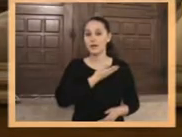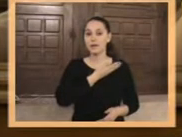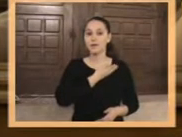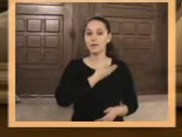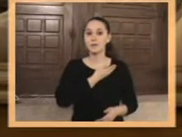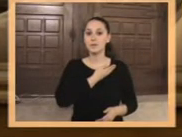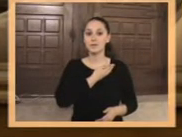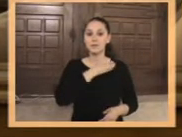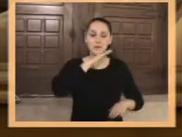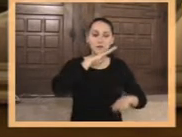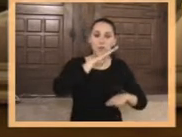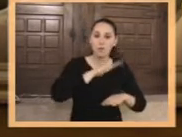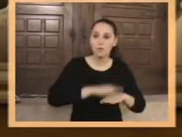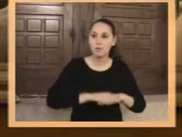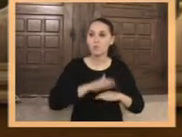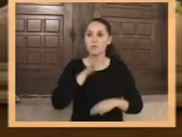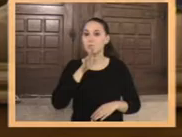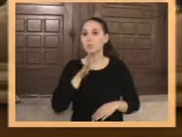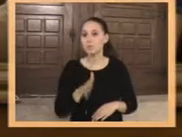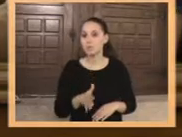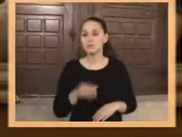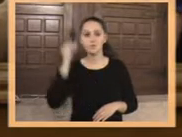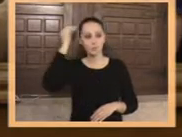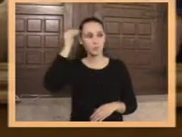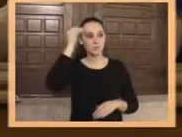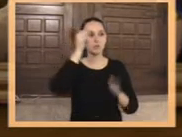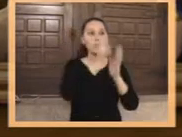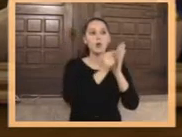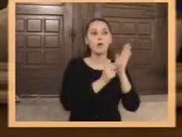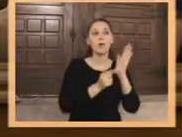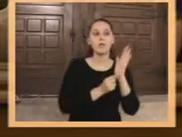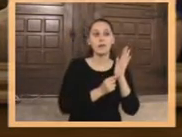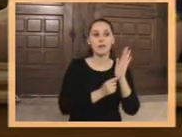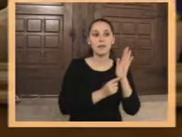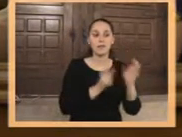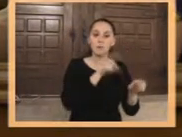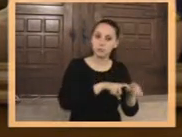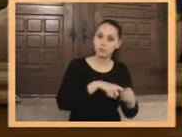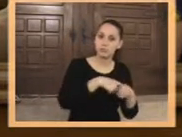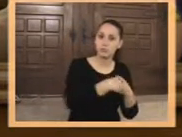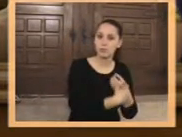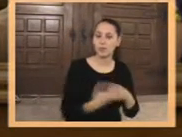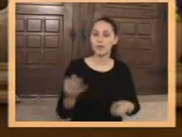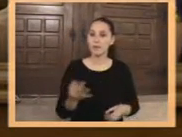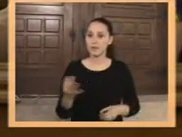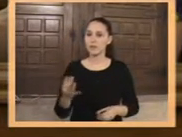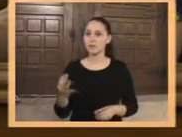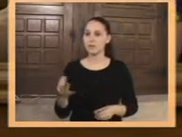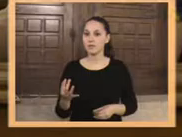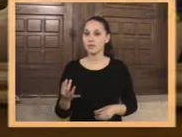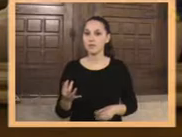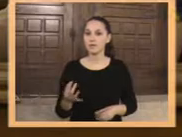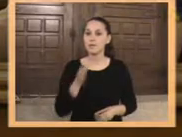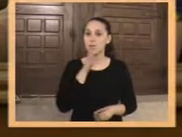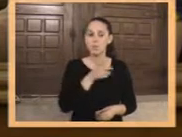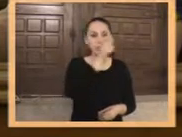la necesidad precisamente de que esta ordenanza sea lo más participativa y lo más elaborada posible, ¿no? Por tanto colectivos